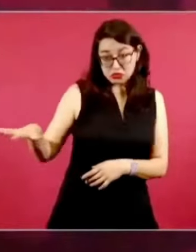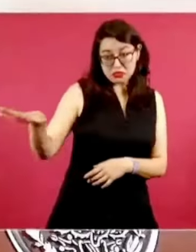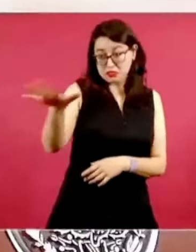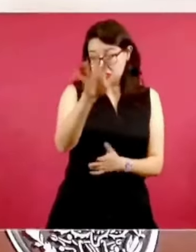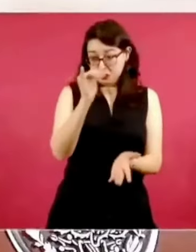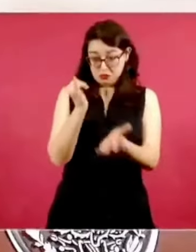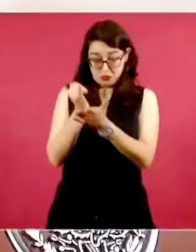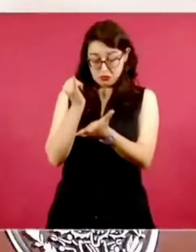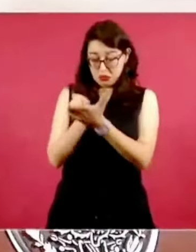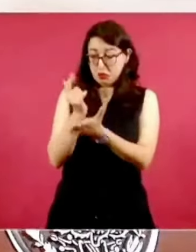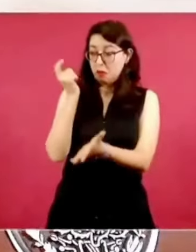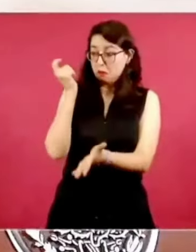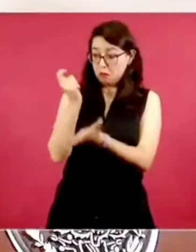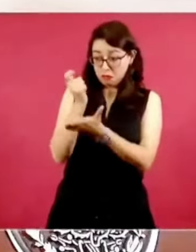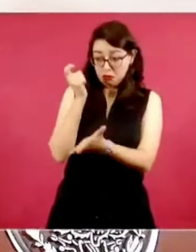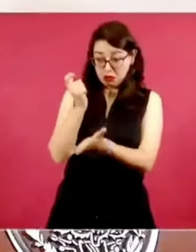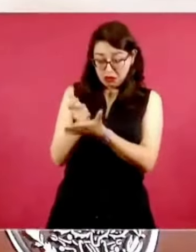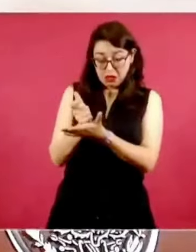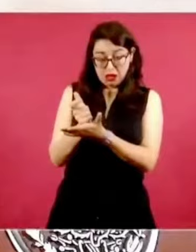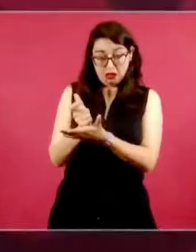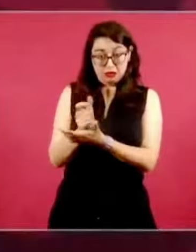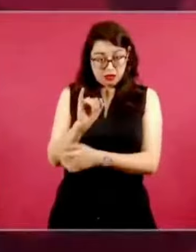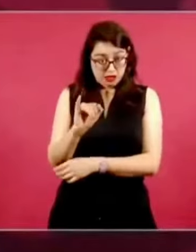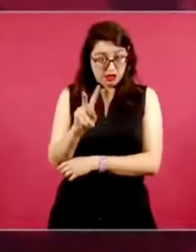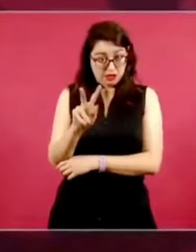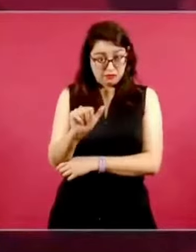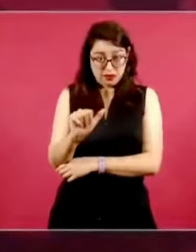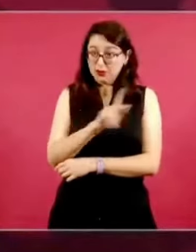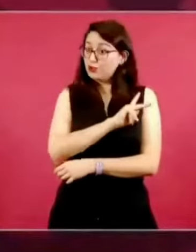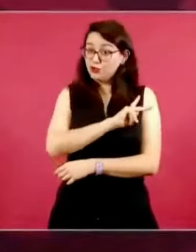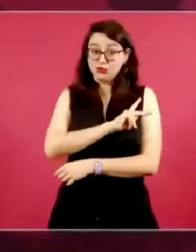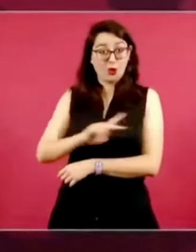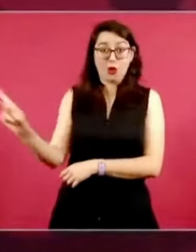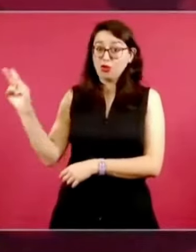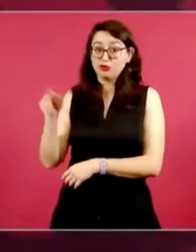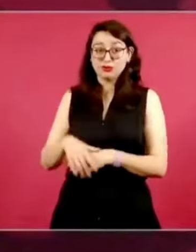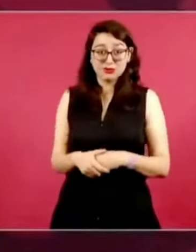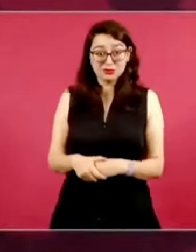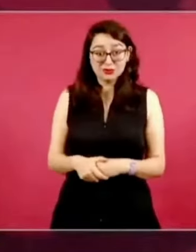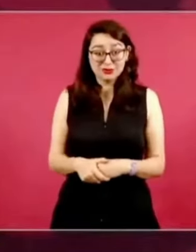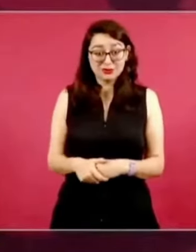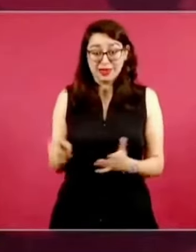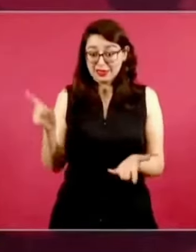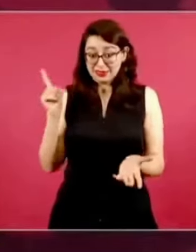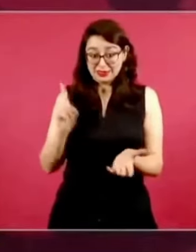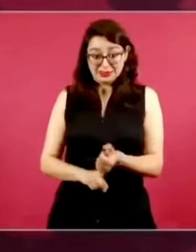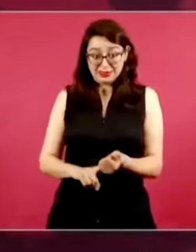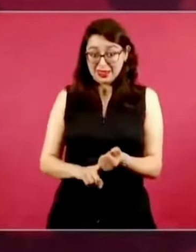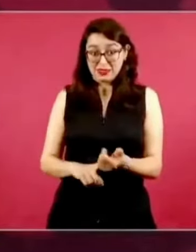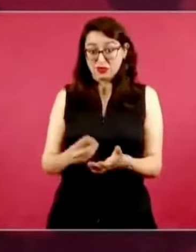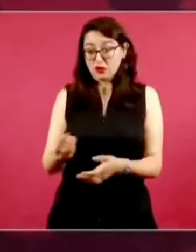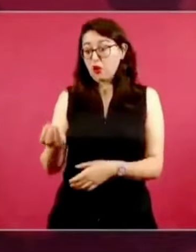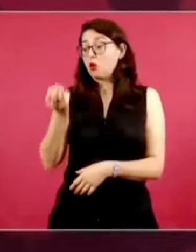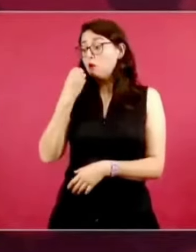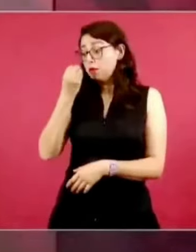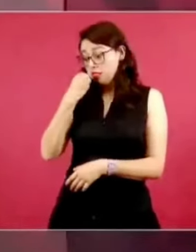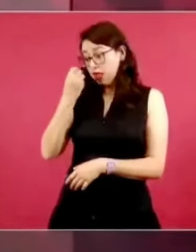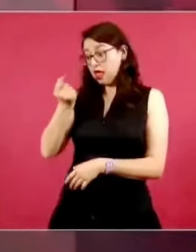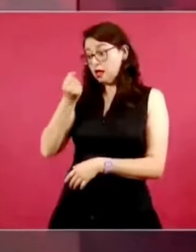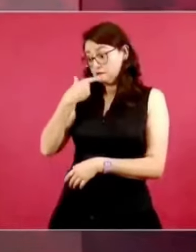pagamos porque el IVA es parejo solo alimentos y